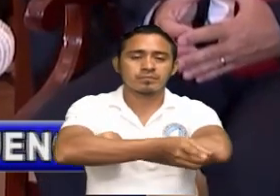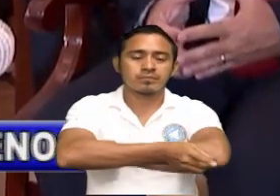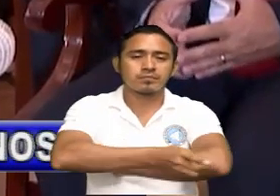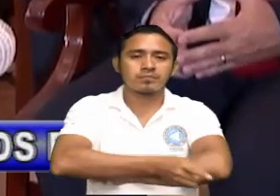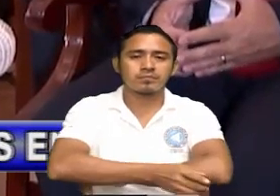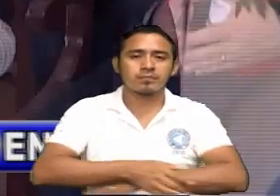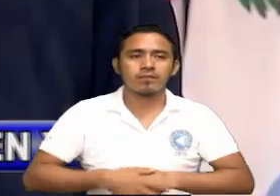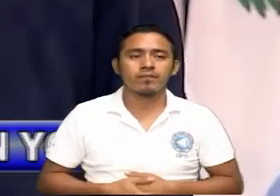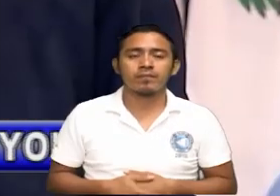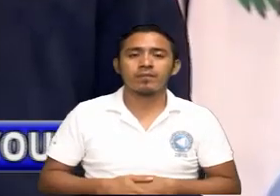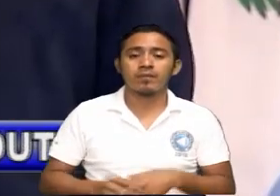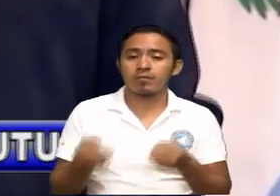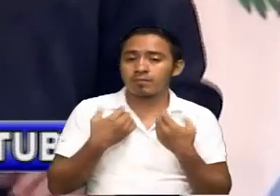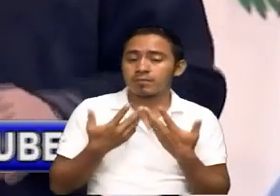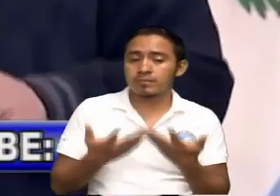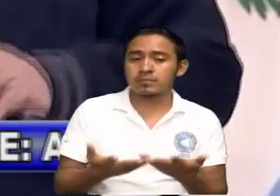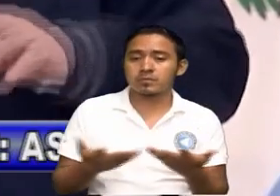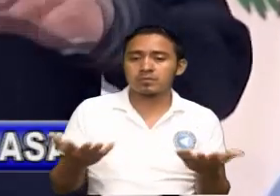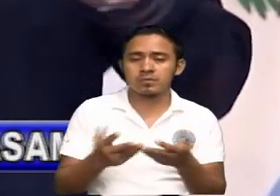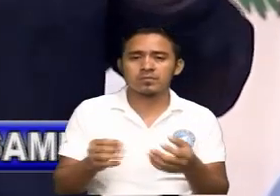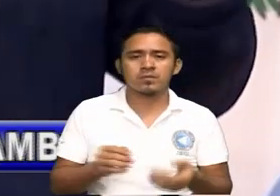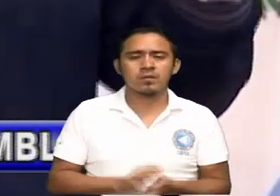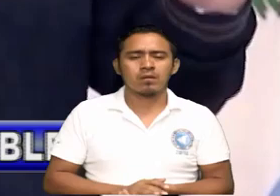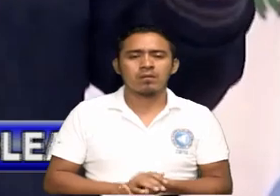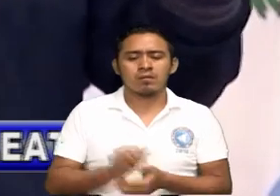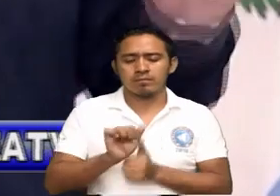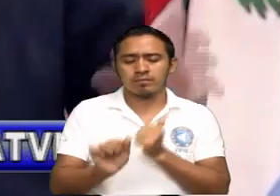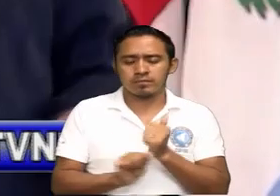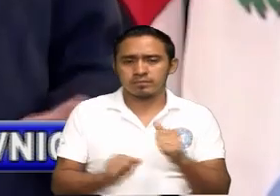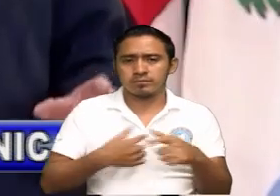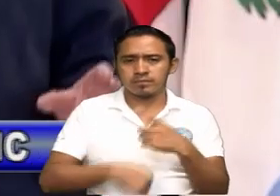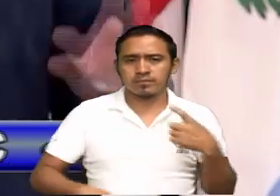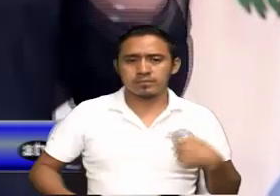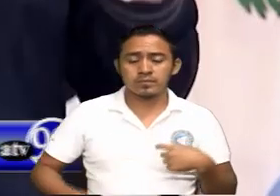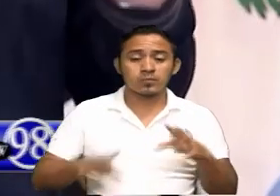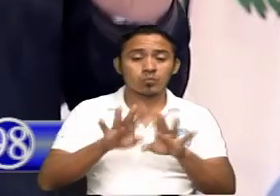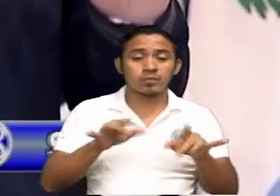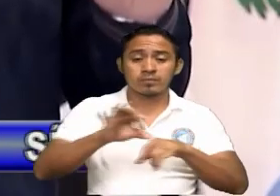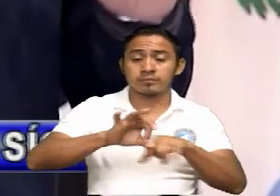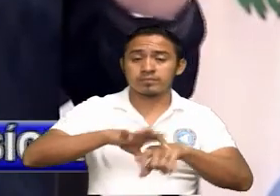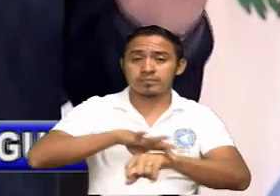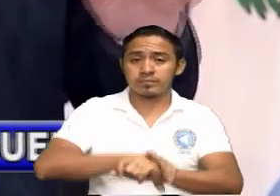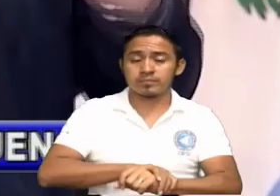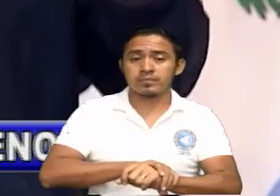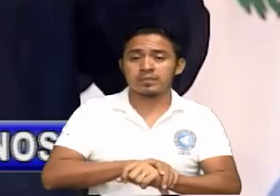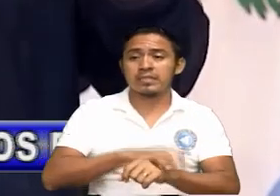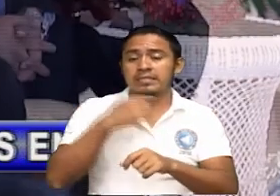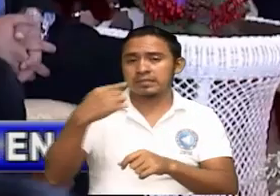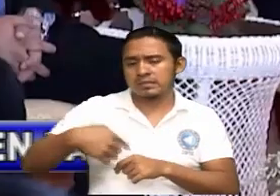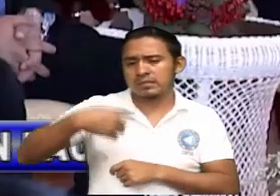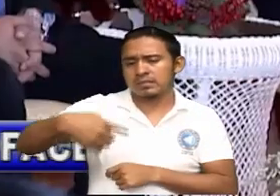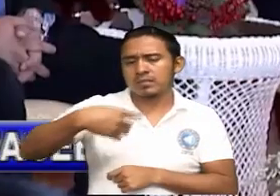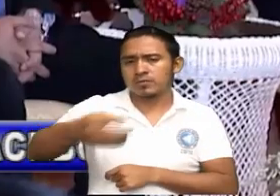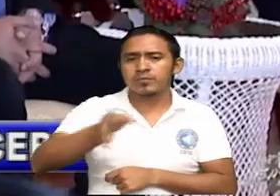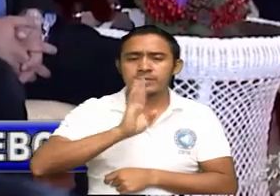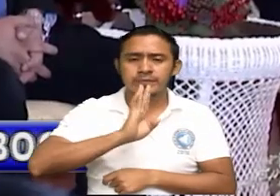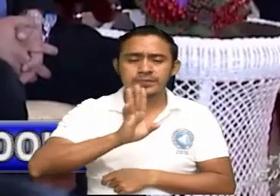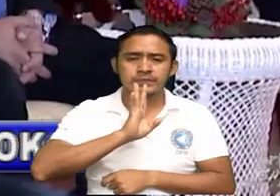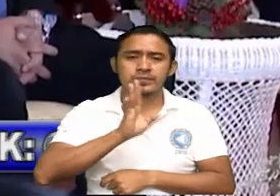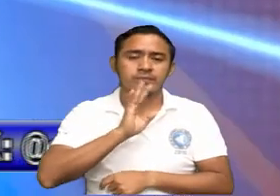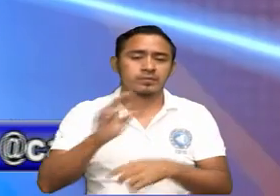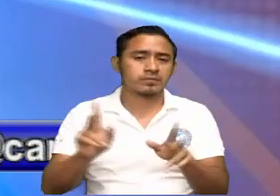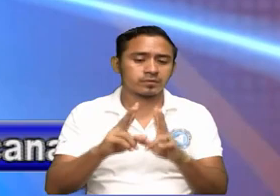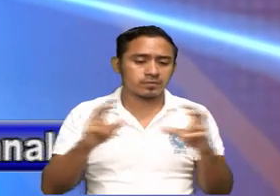Ortega, y la información fue dada a conocer por la vicepresidenta compañera Rosario Murillo, quien diariamente se comunica con nuestro